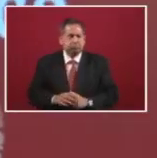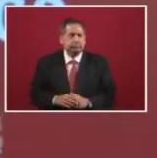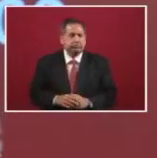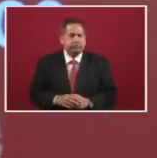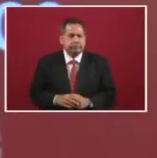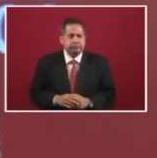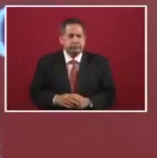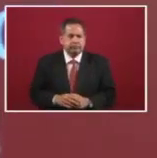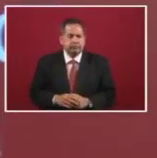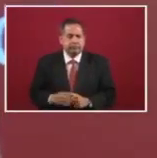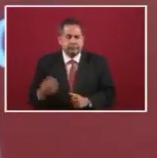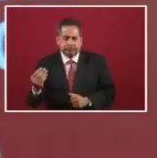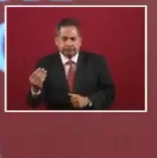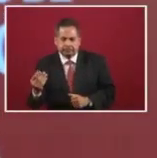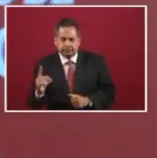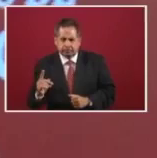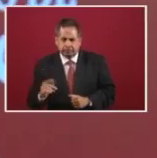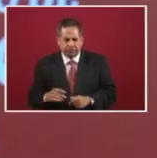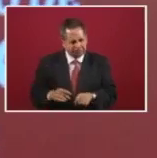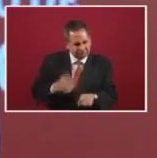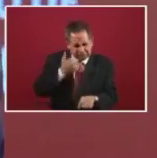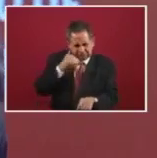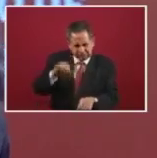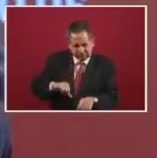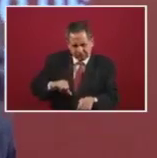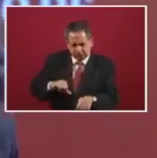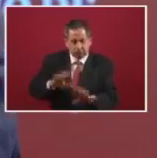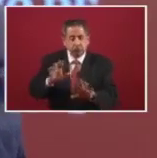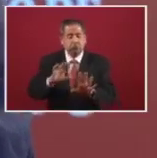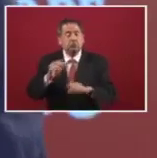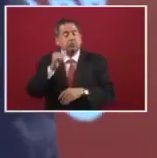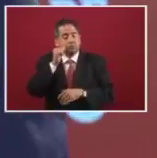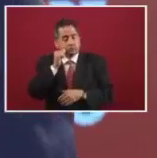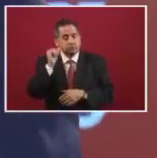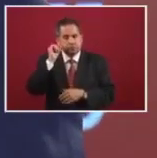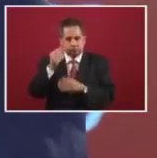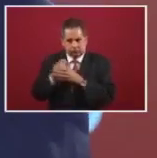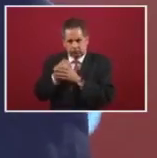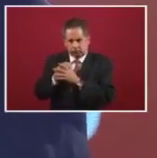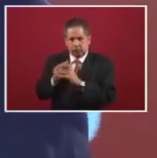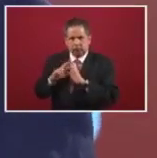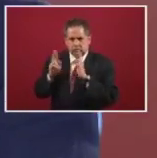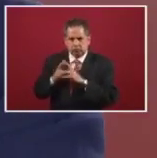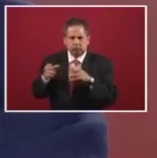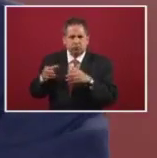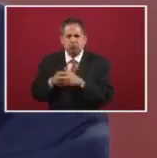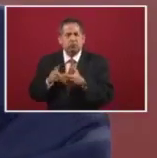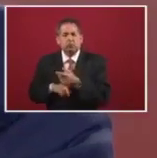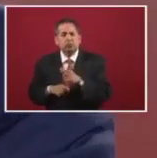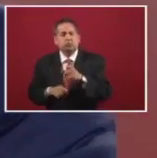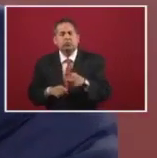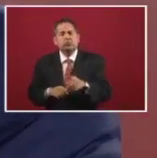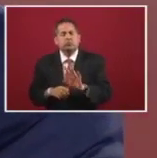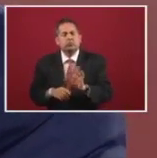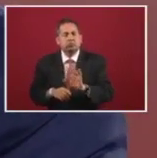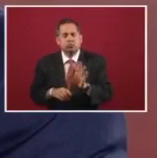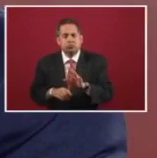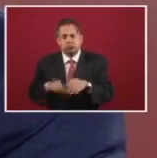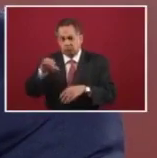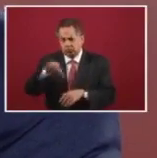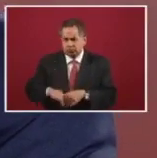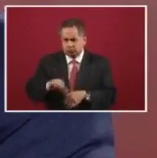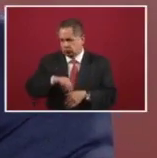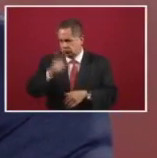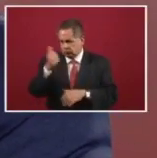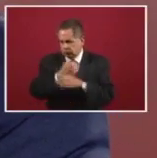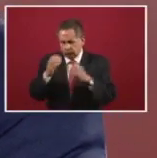fueron los 10 minutos de retraso? ¿De hoy? No, fue ayer la reunión. No, lo de hoy fue